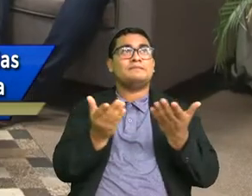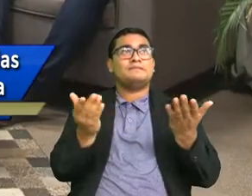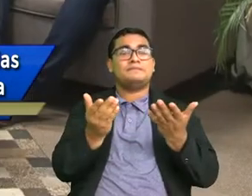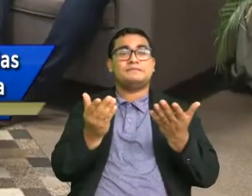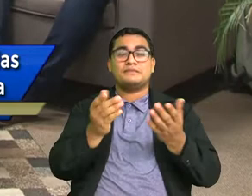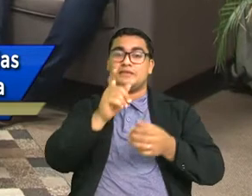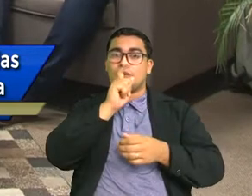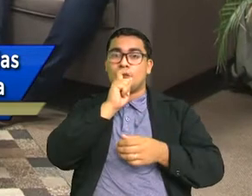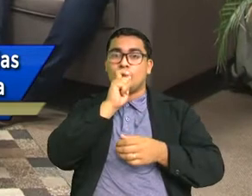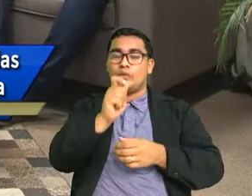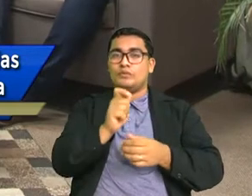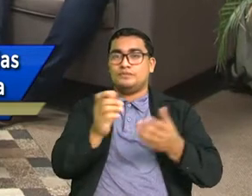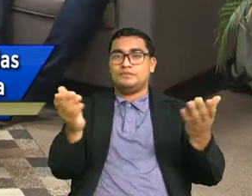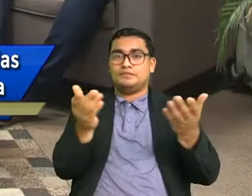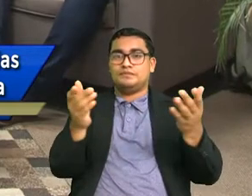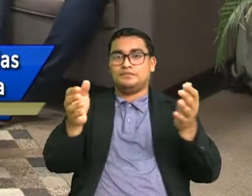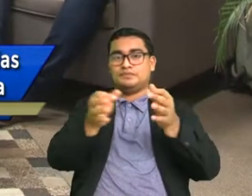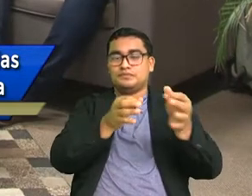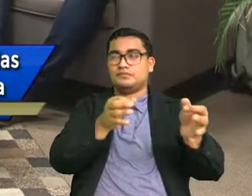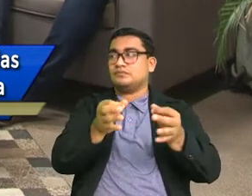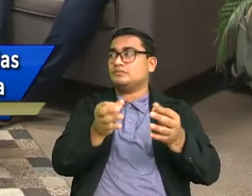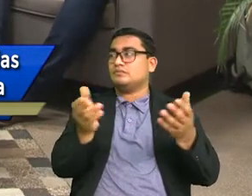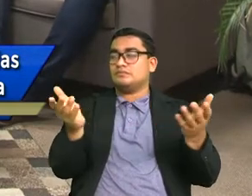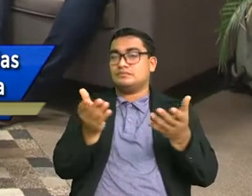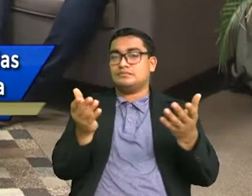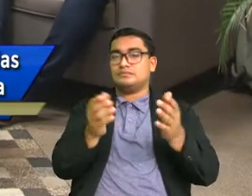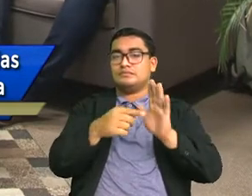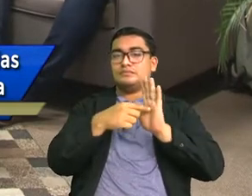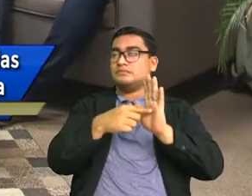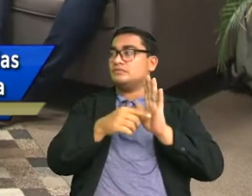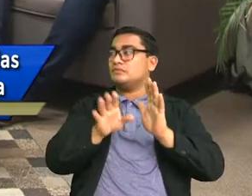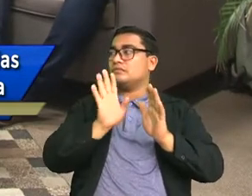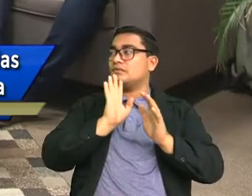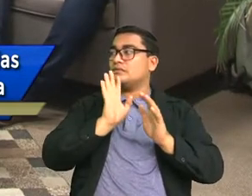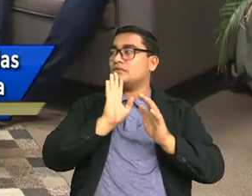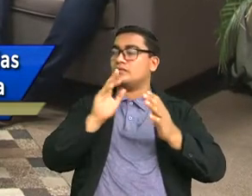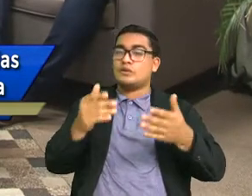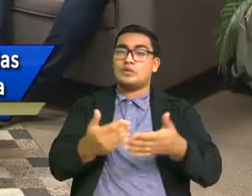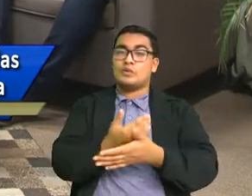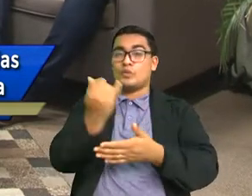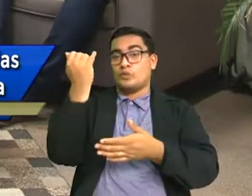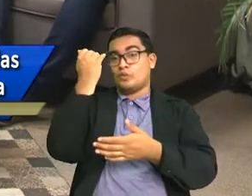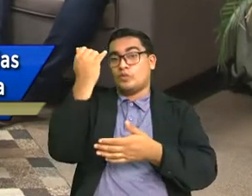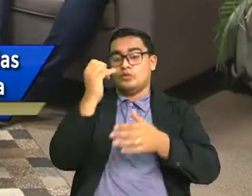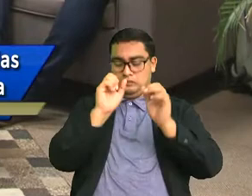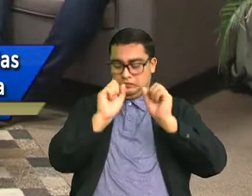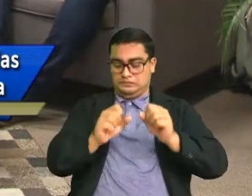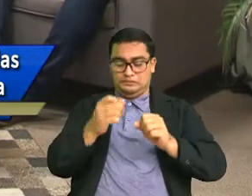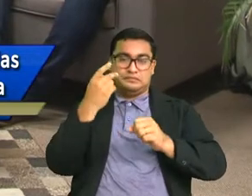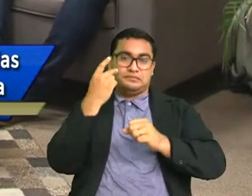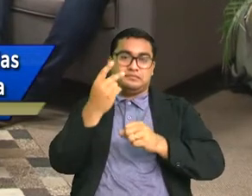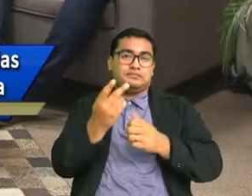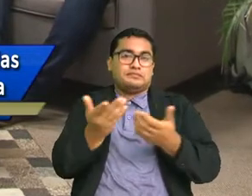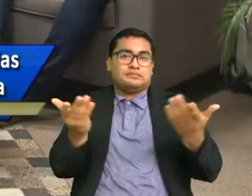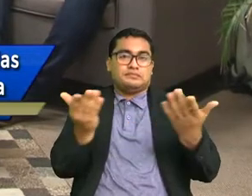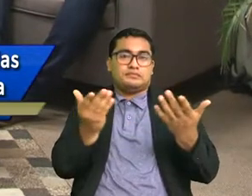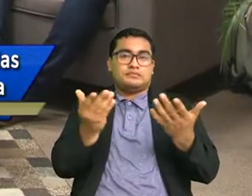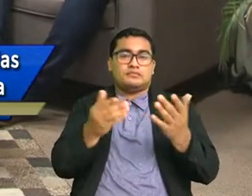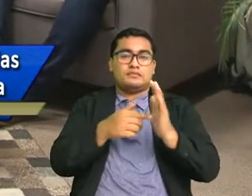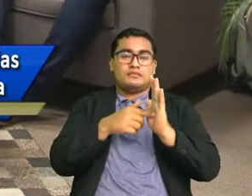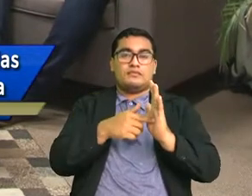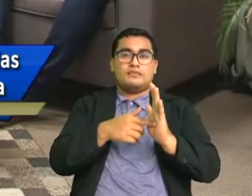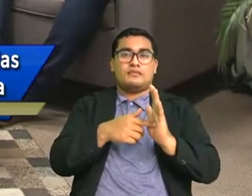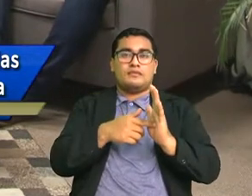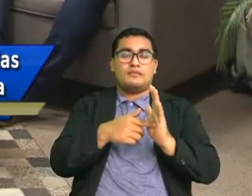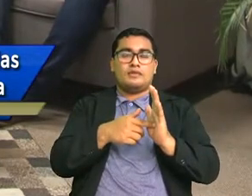muy bien esa reflexión porque cuando uno habla de la transferencia tecnología la podría ver demasiado abstracta decir que solamente es